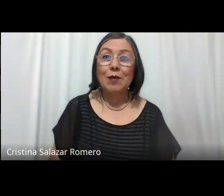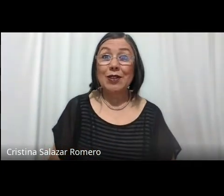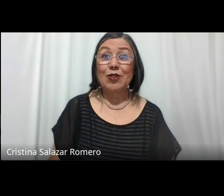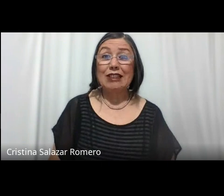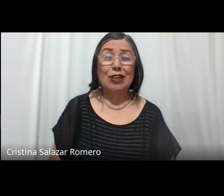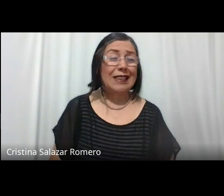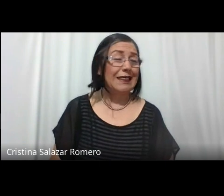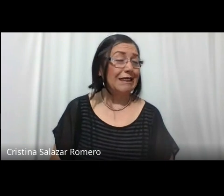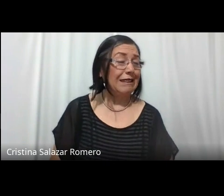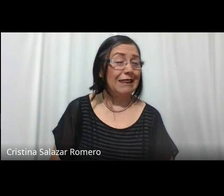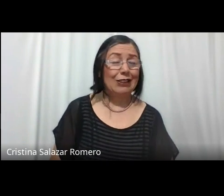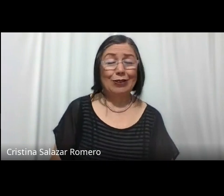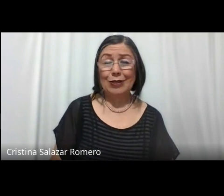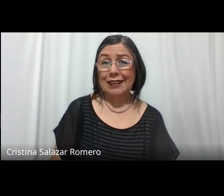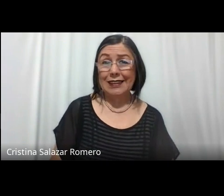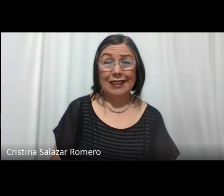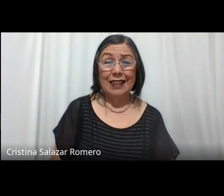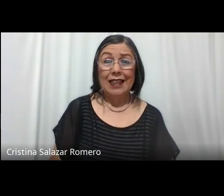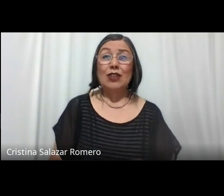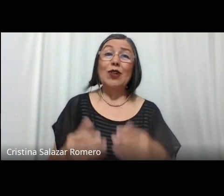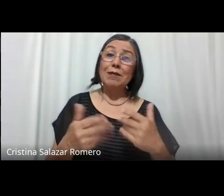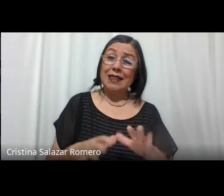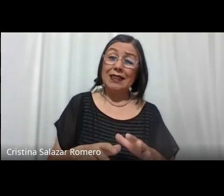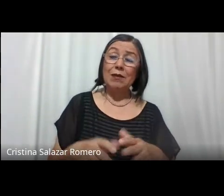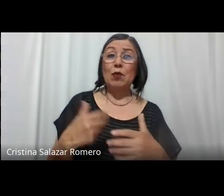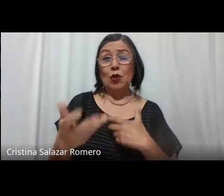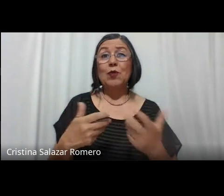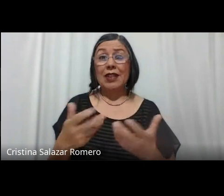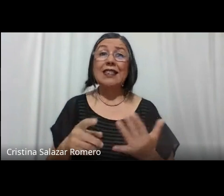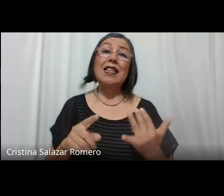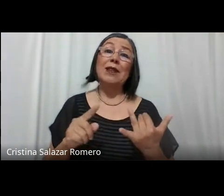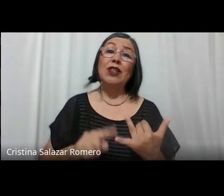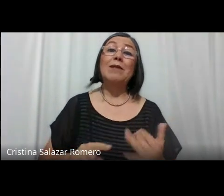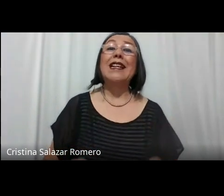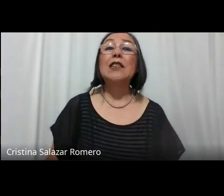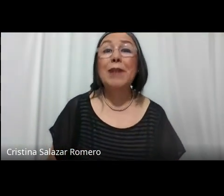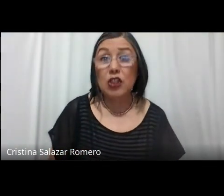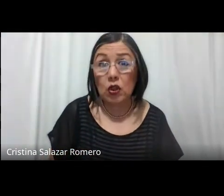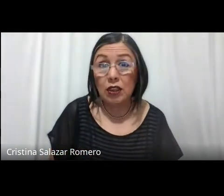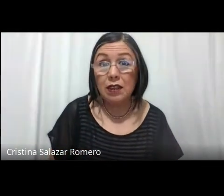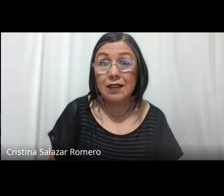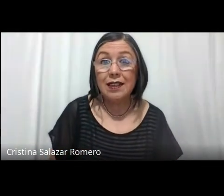con una persona sorda. Y eso no es así. Solamente me puedo comunicar si la persona maneja